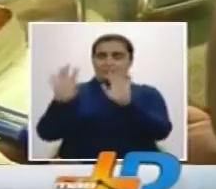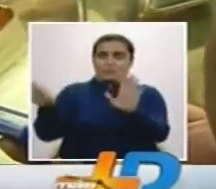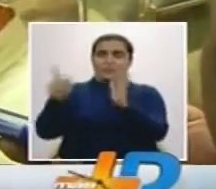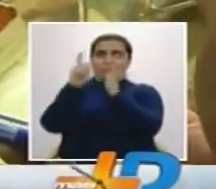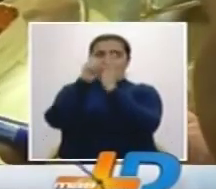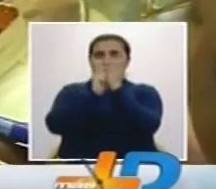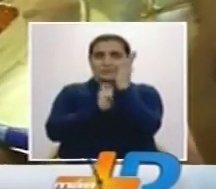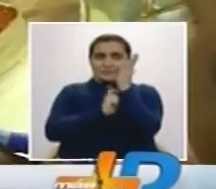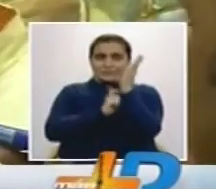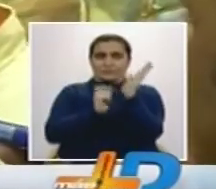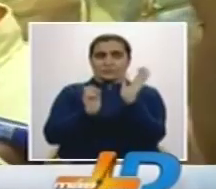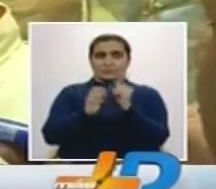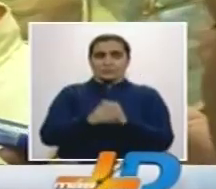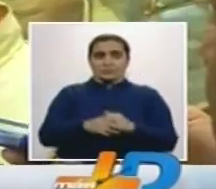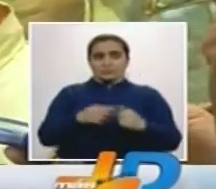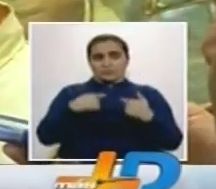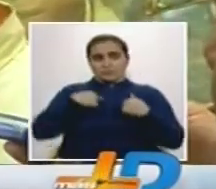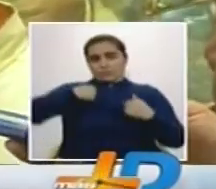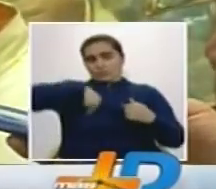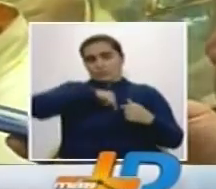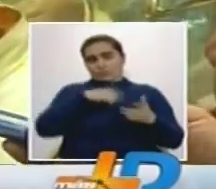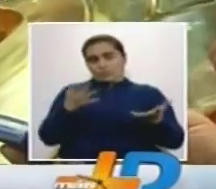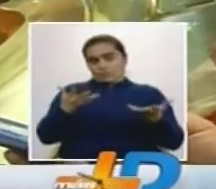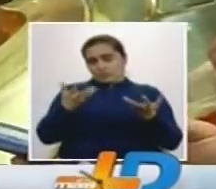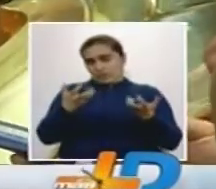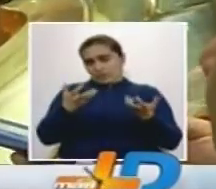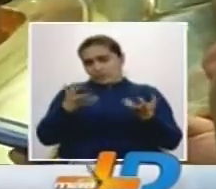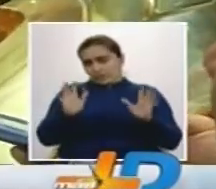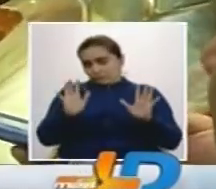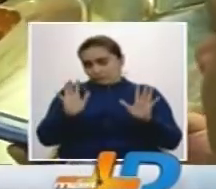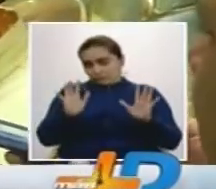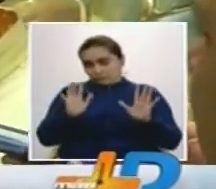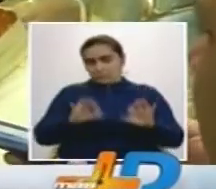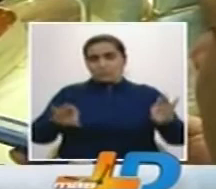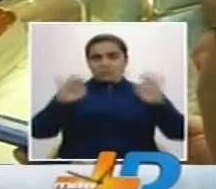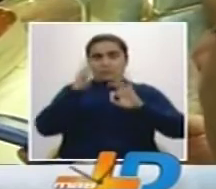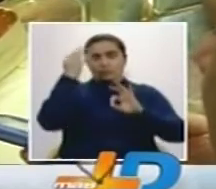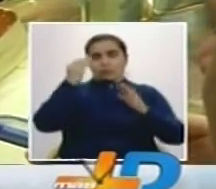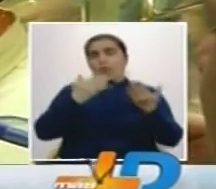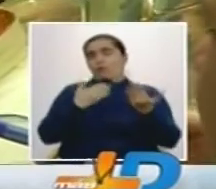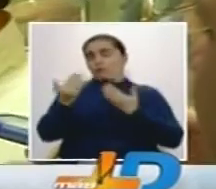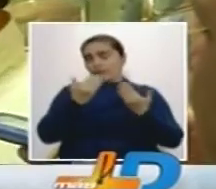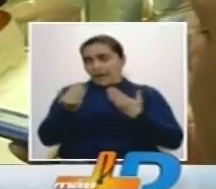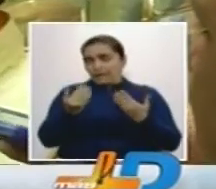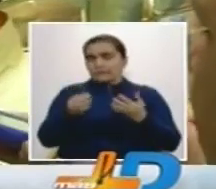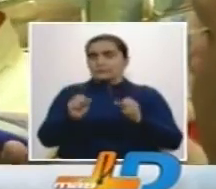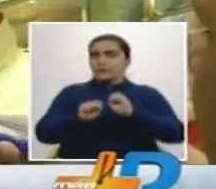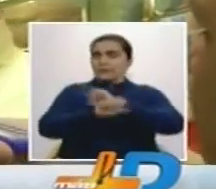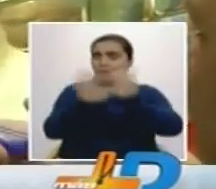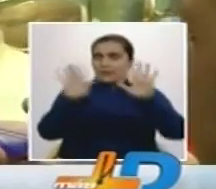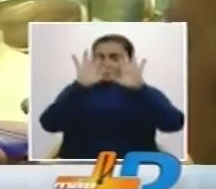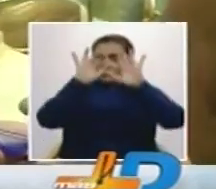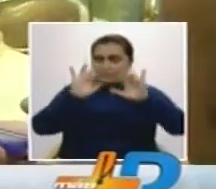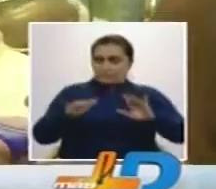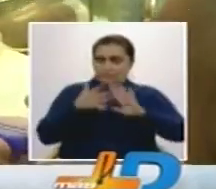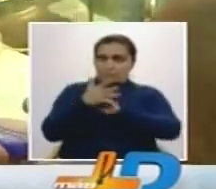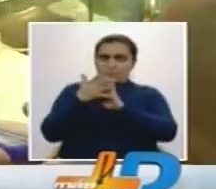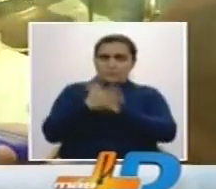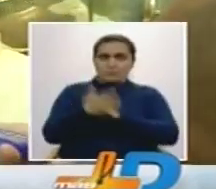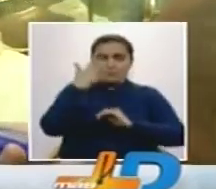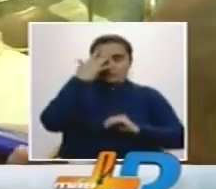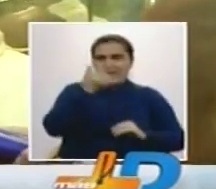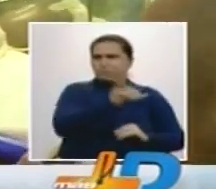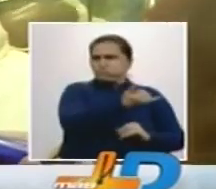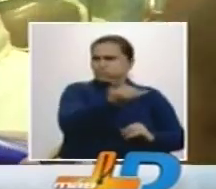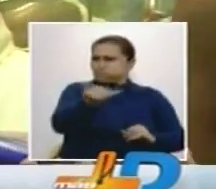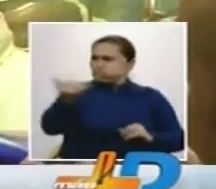contratación. Y lo que quisimos es que se generara una confianza y una transparencia, porque eso, entre más proveedores existan,